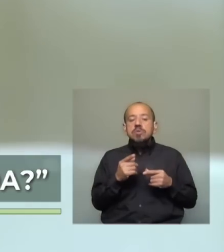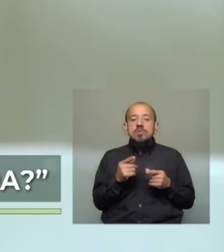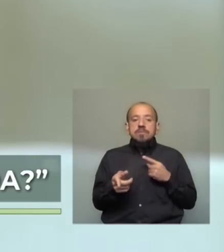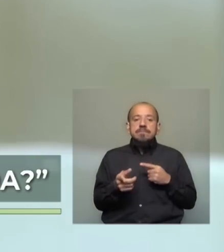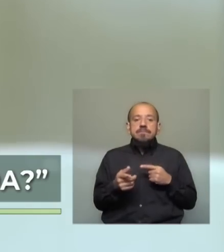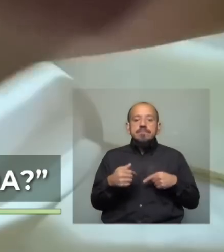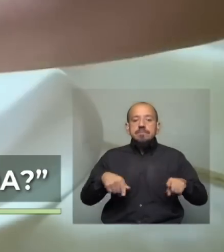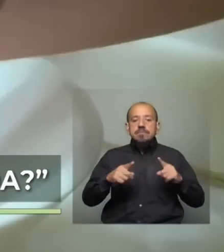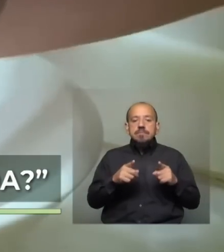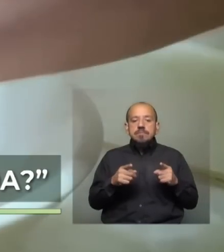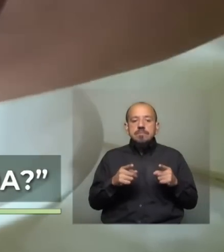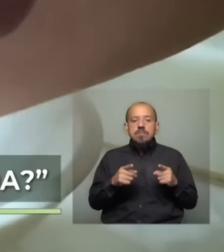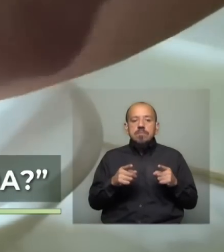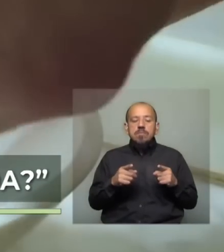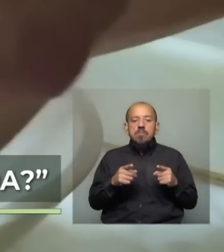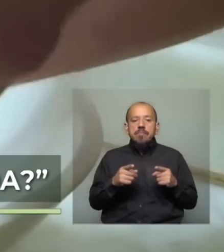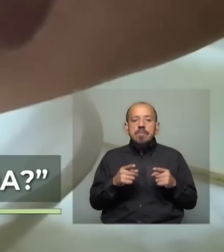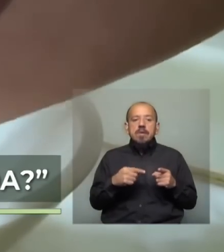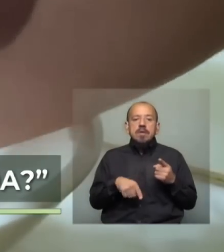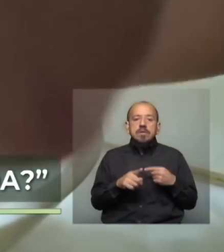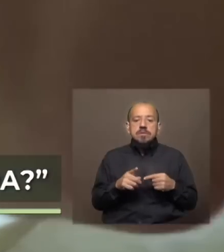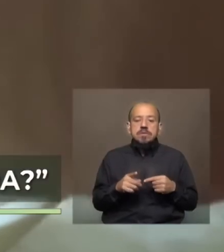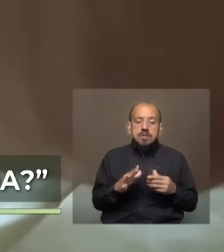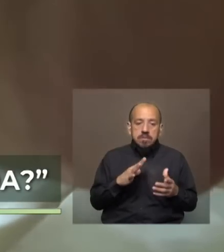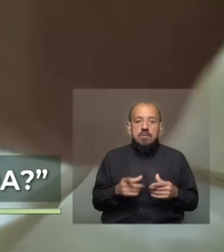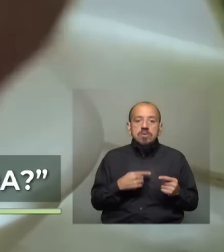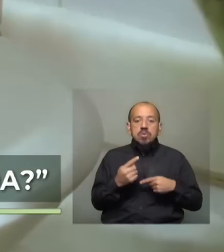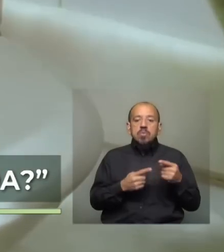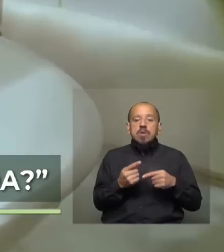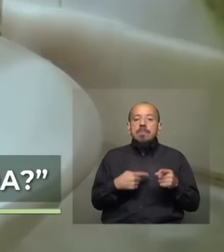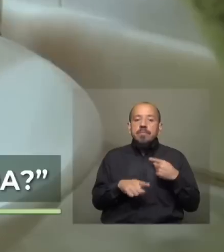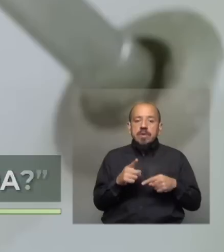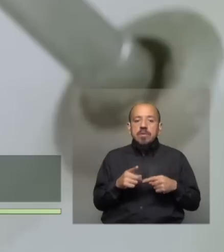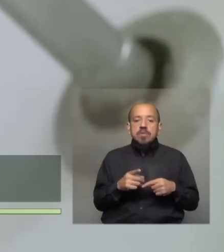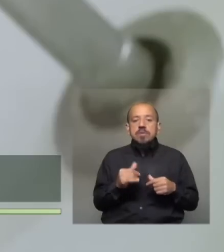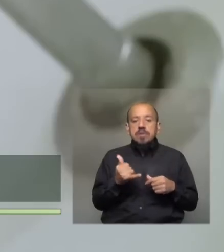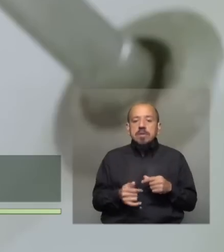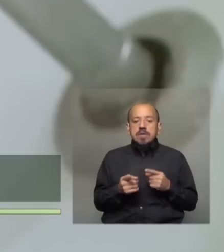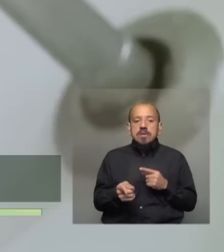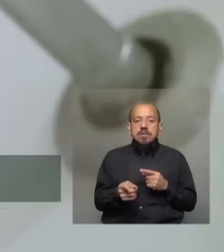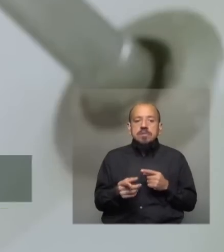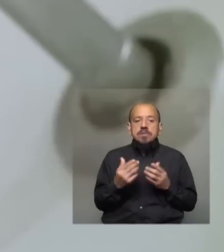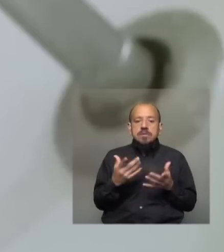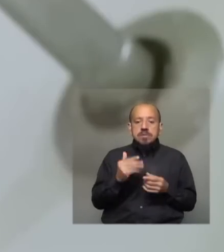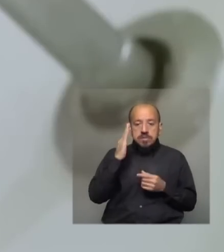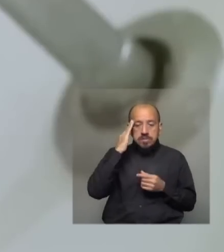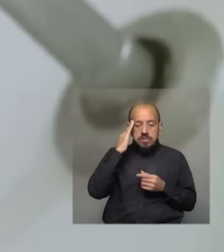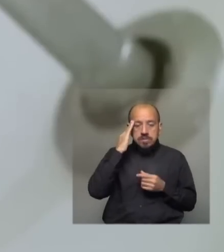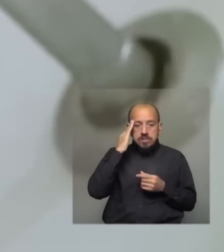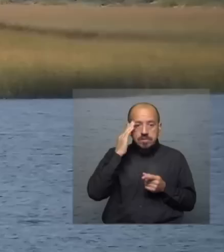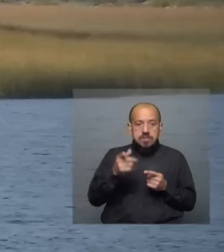a la salida a la canilla de la policlínica y vamos a seguirlo haciendo Pero tiene que haber transparencia Quiero saber en cuánto está